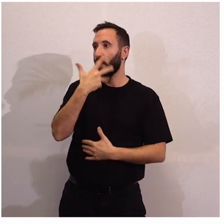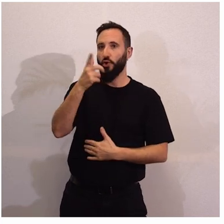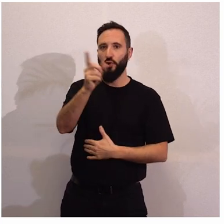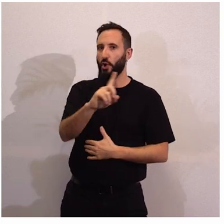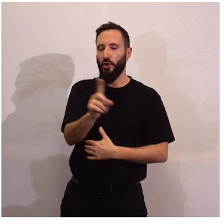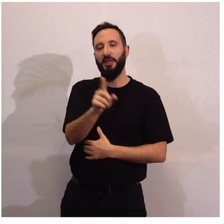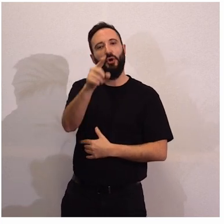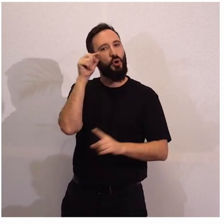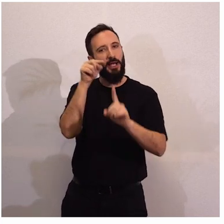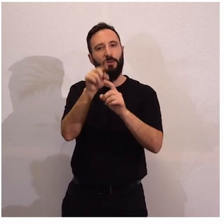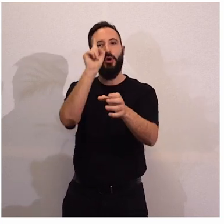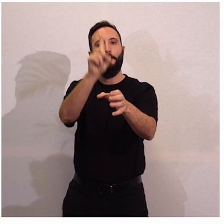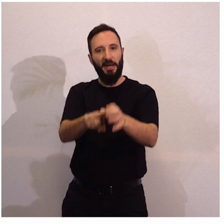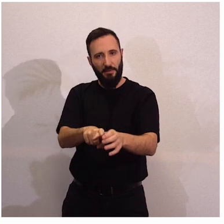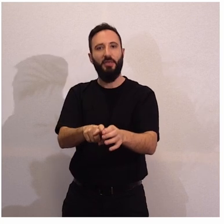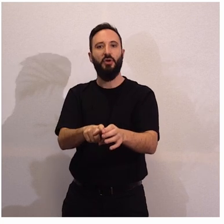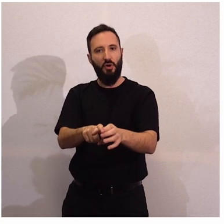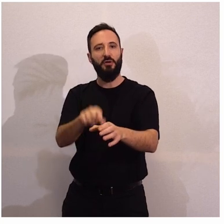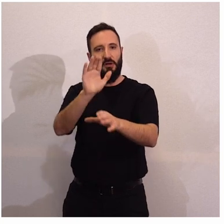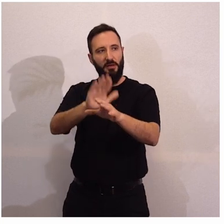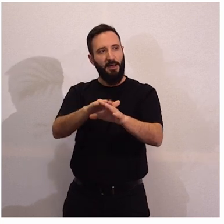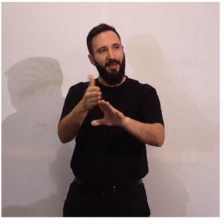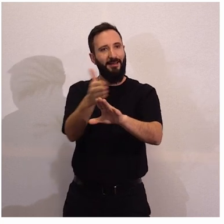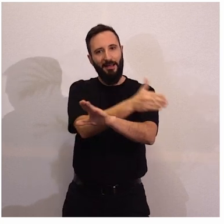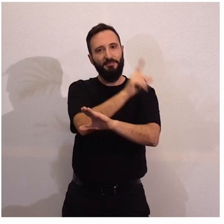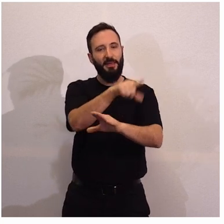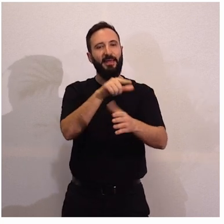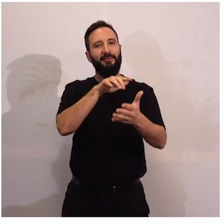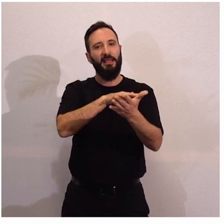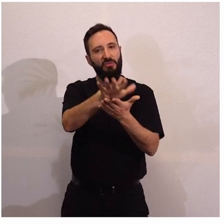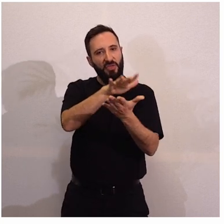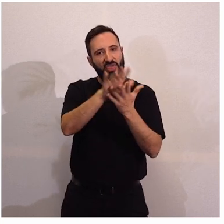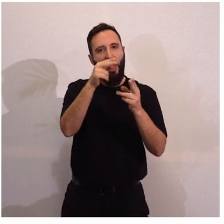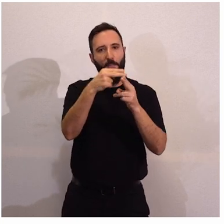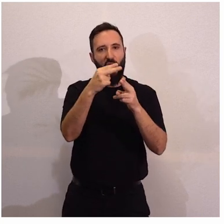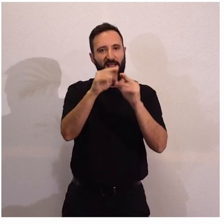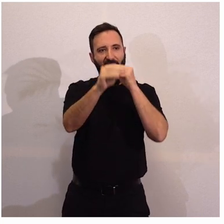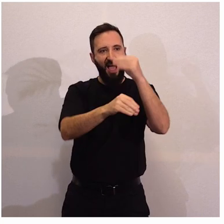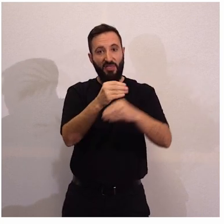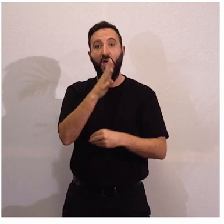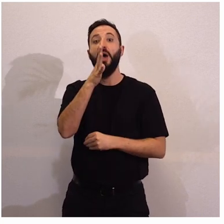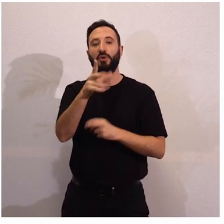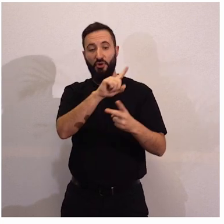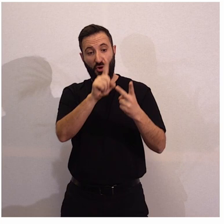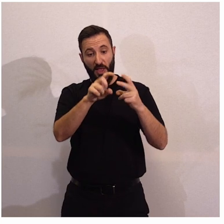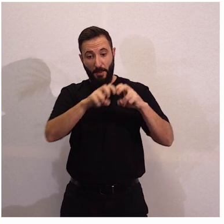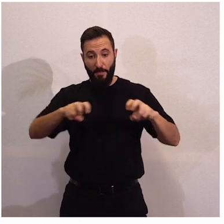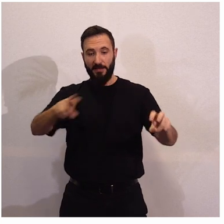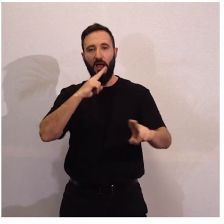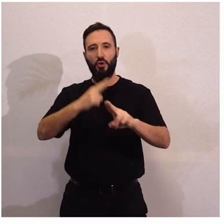que participan en otros sitios también haciendo incidencia política. Por eso, esta mesa la hemos llamado